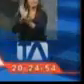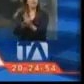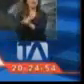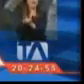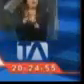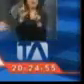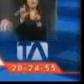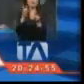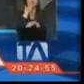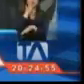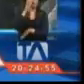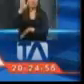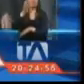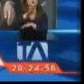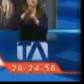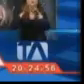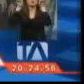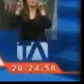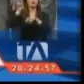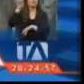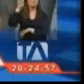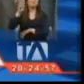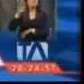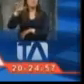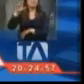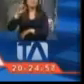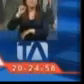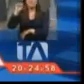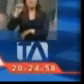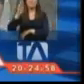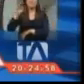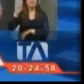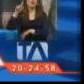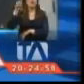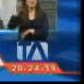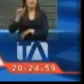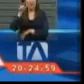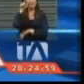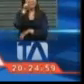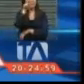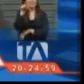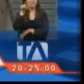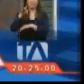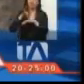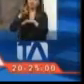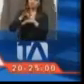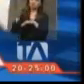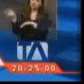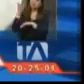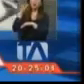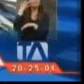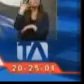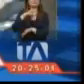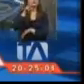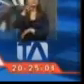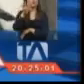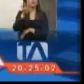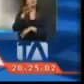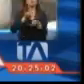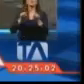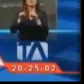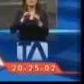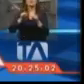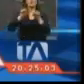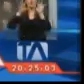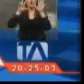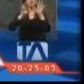libre y sin juramento por el caso Balda. El fiscal general del Estado, Paul Pérez Reina, citó al exmandatario para el 24 de mayo a